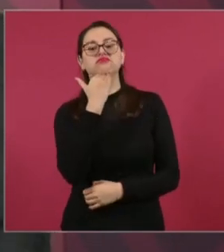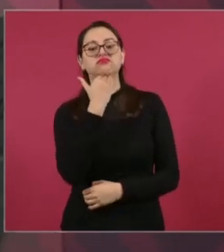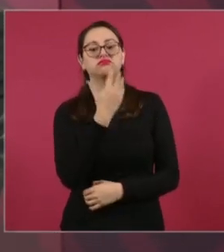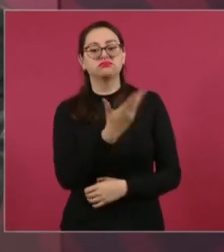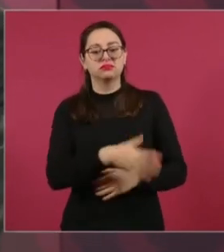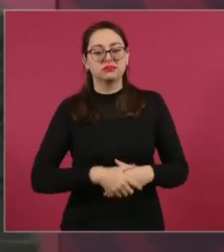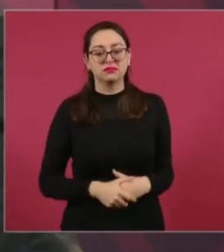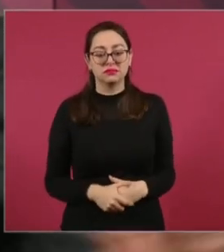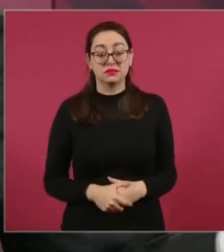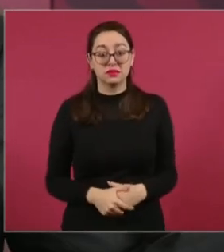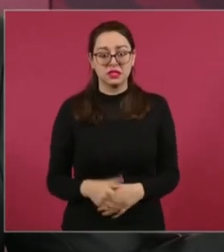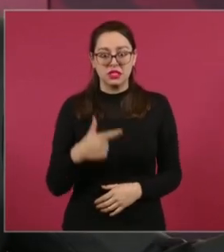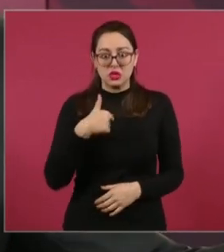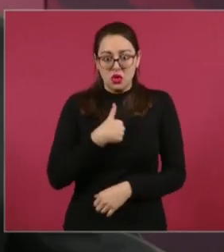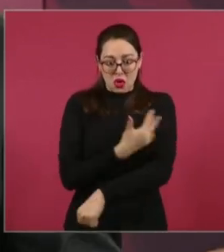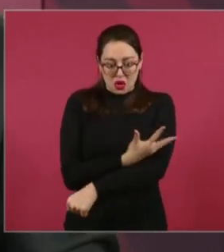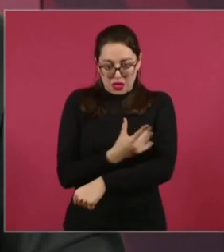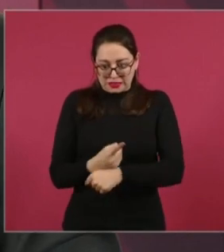Si no,